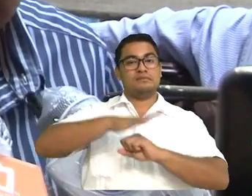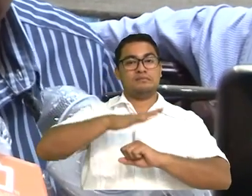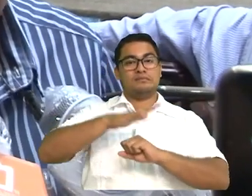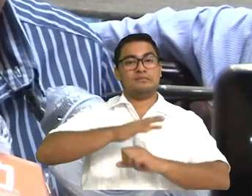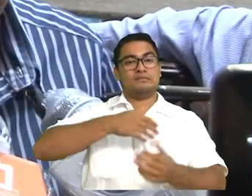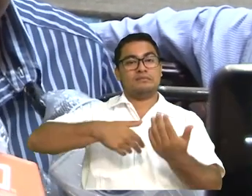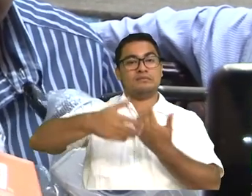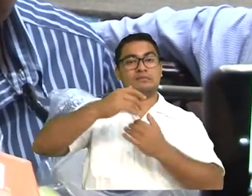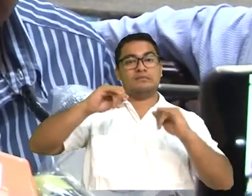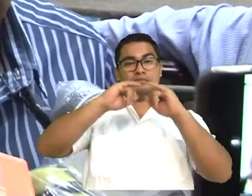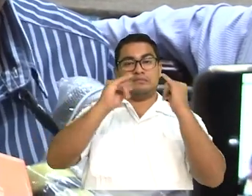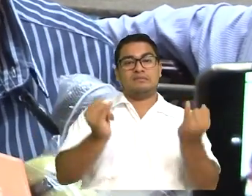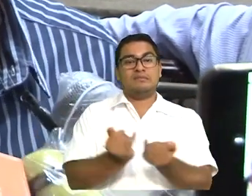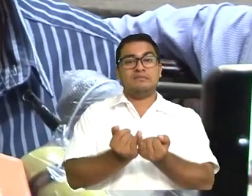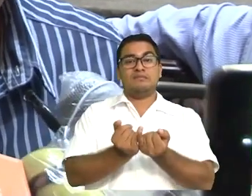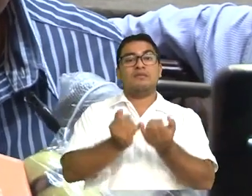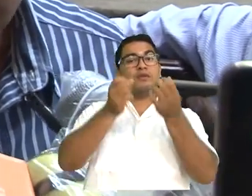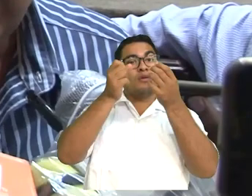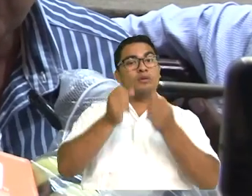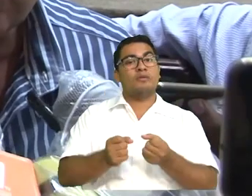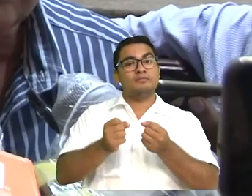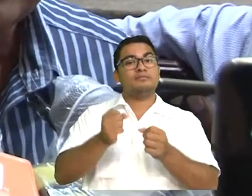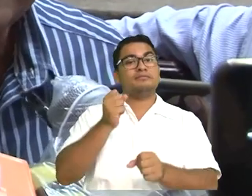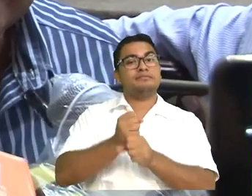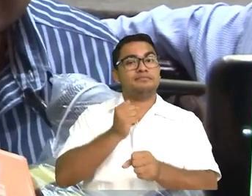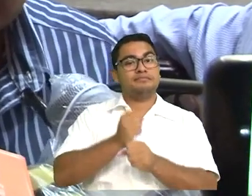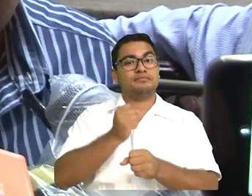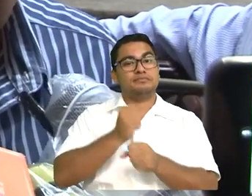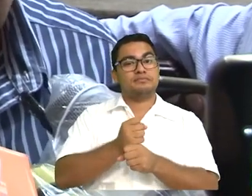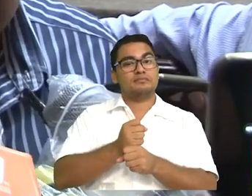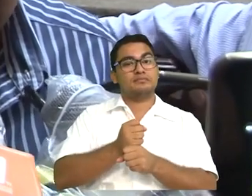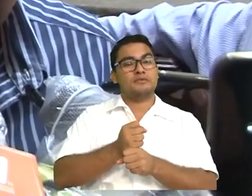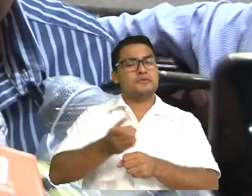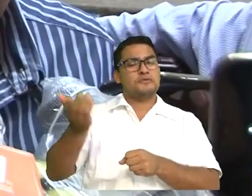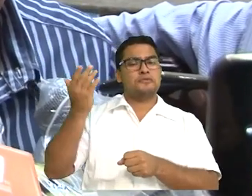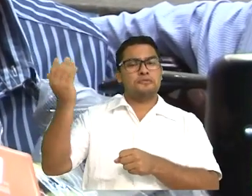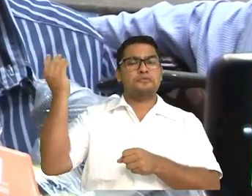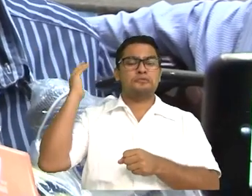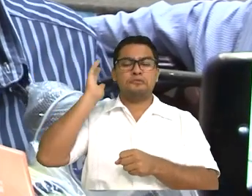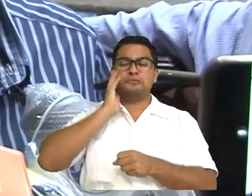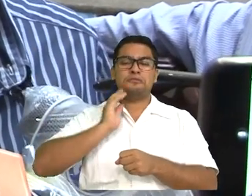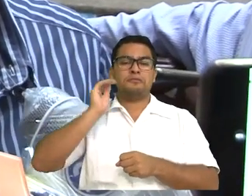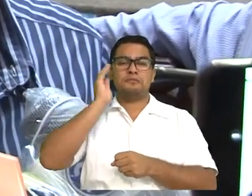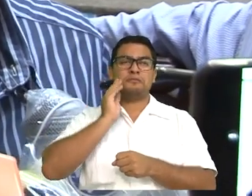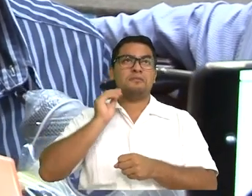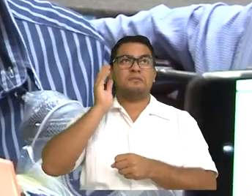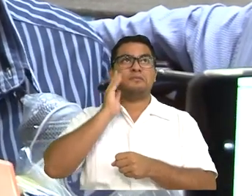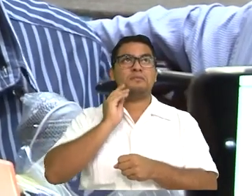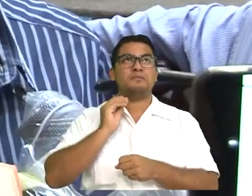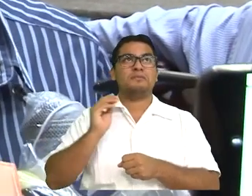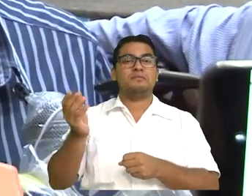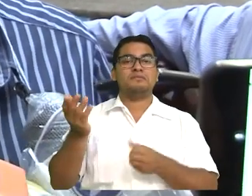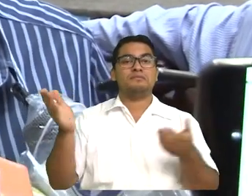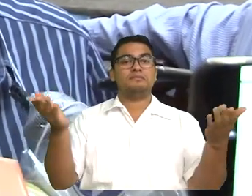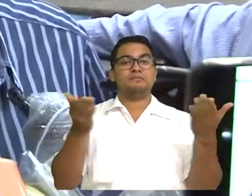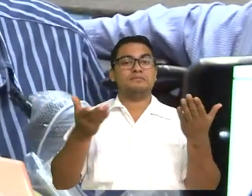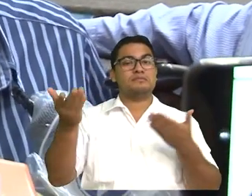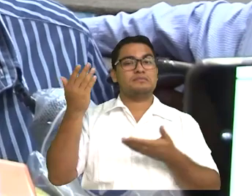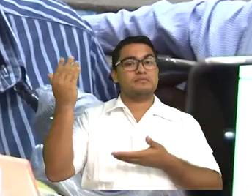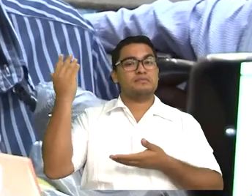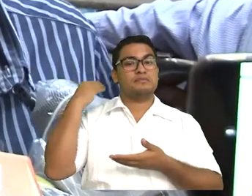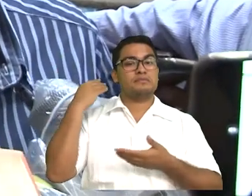es decir, un funcionario público con una larga trayectoria pública, con una larga